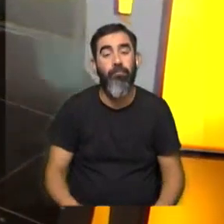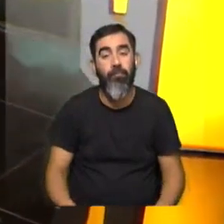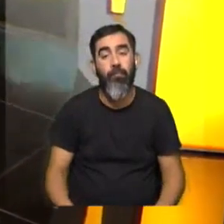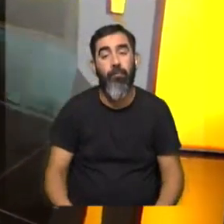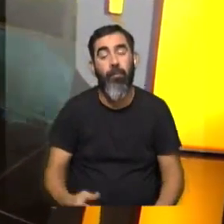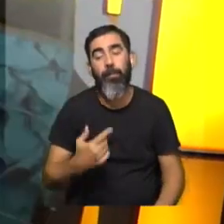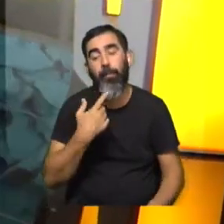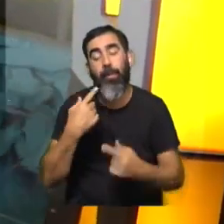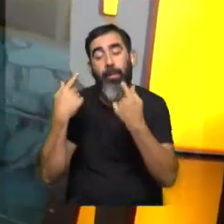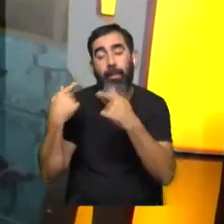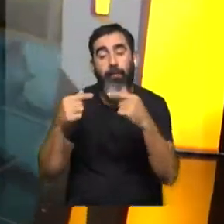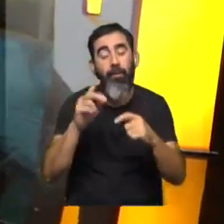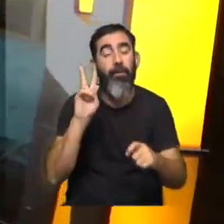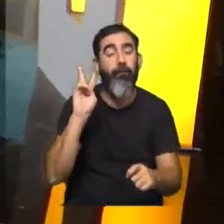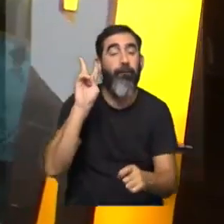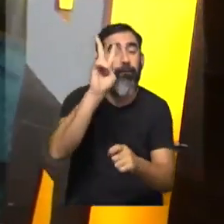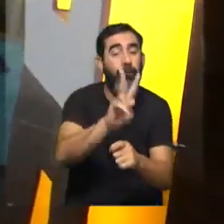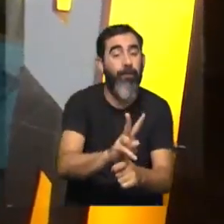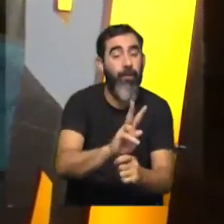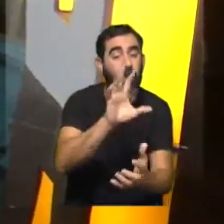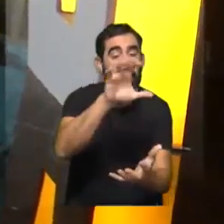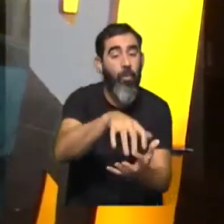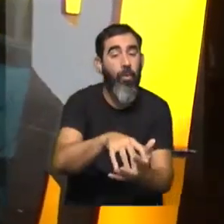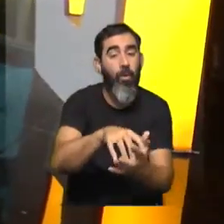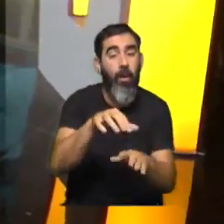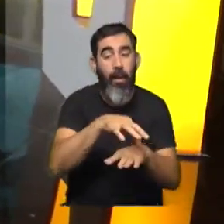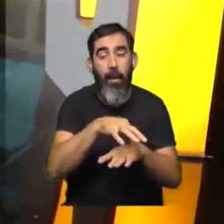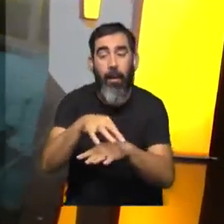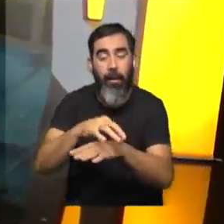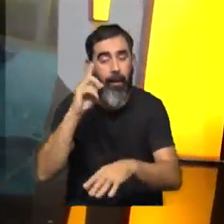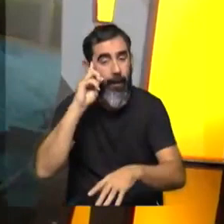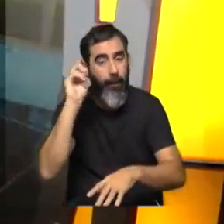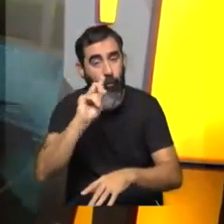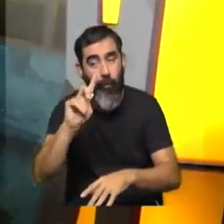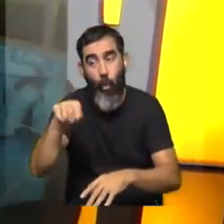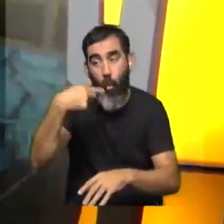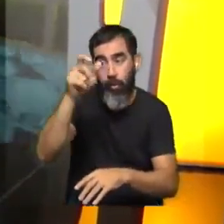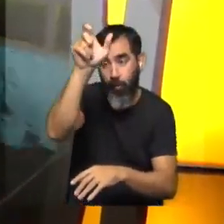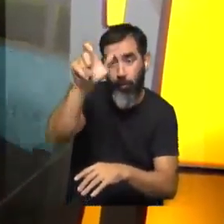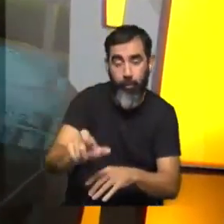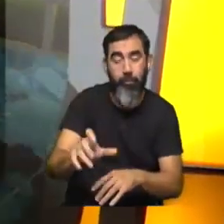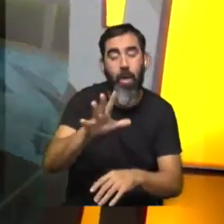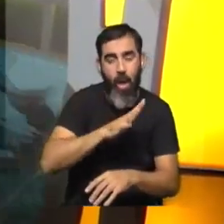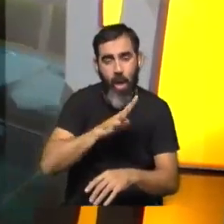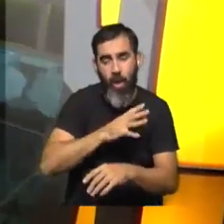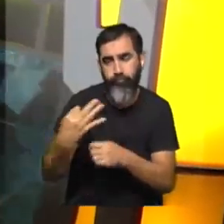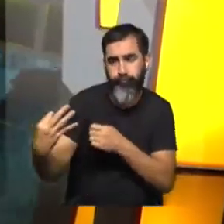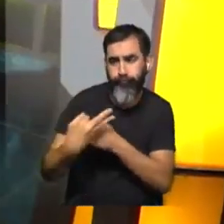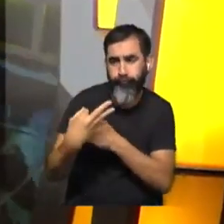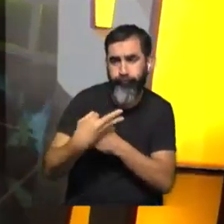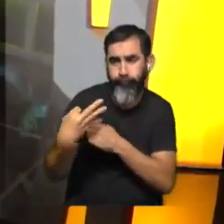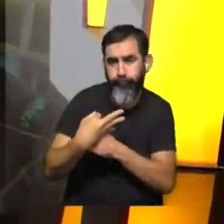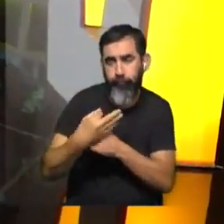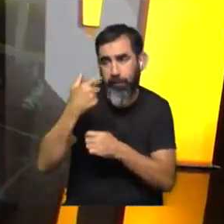lo mismo, ¿no?, recorrer un lugar con un guía no entrenado, no capacitado, y otro que ha tenido capacitación por parte